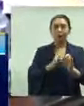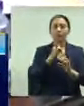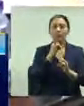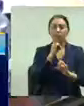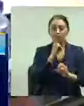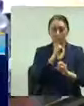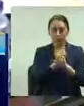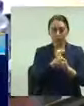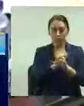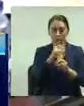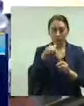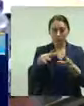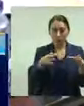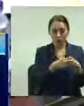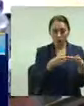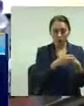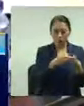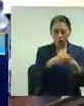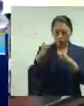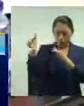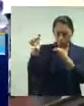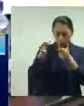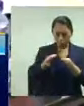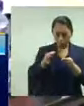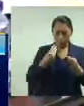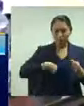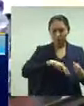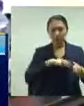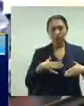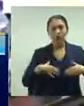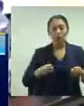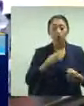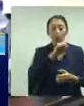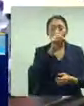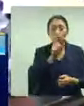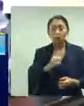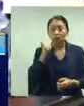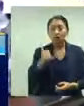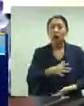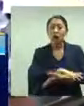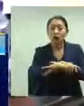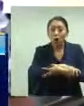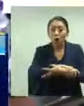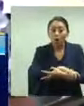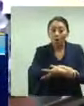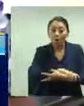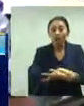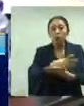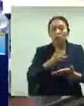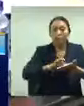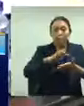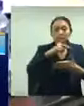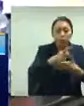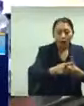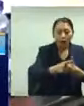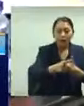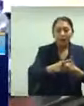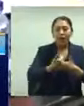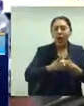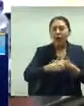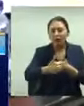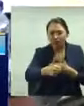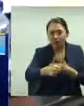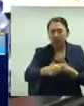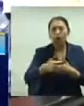esta comisión giró una nota al Ministerio de Salud preguntando si habían convenios y proyectos de convenio en marcha, para